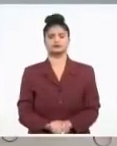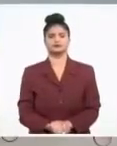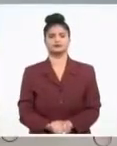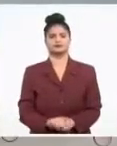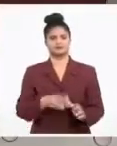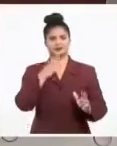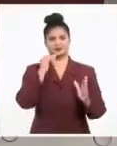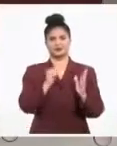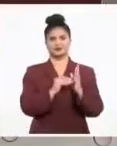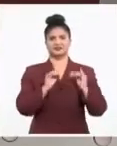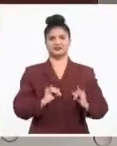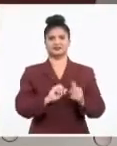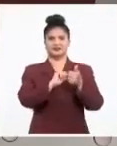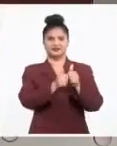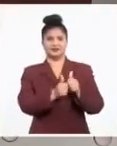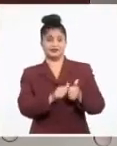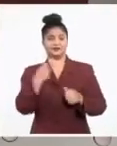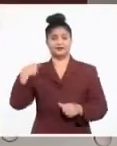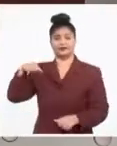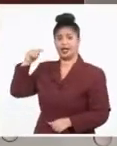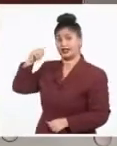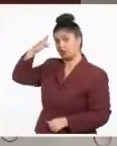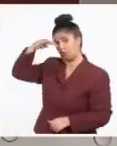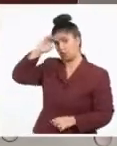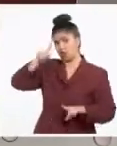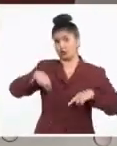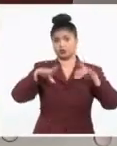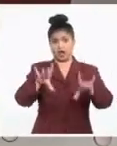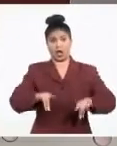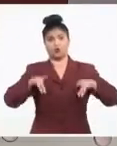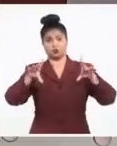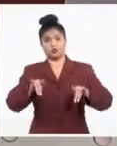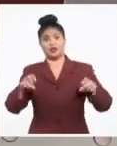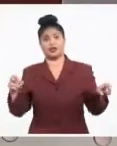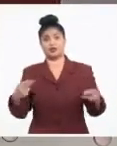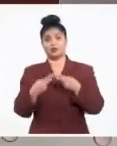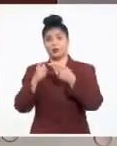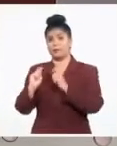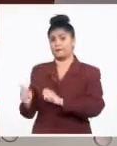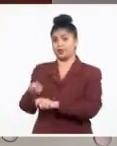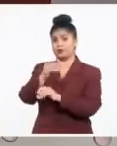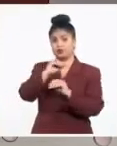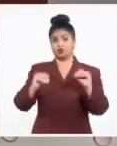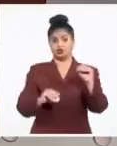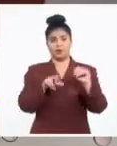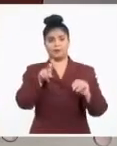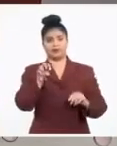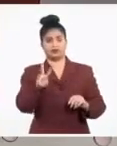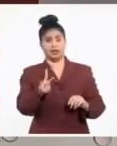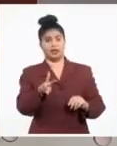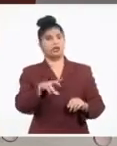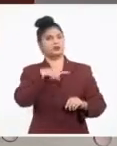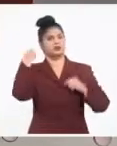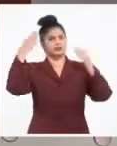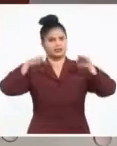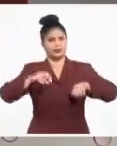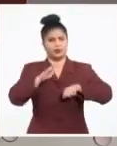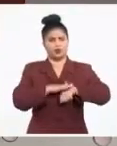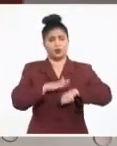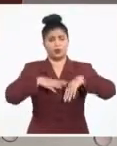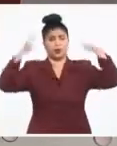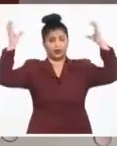Buenas tardes. El desafío de Cuba ayer ante Australia correspondiente al Campeonato Mundial de Béisbol Sub-23 quedó suspendido a causa de la lluvia cuando